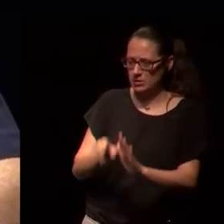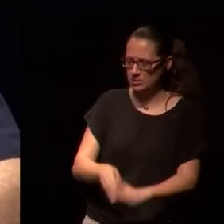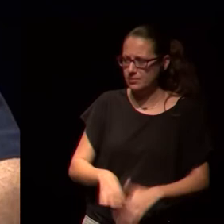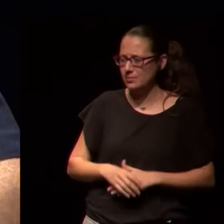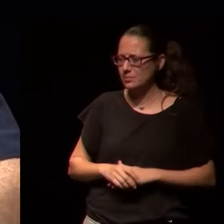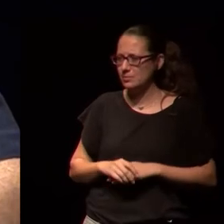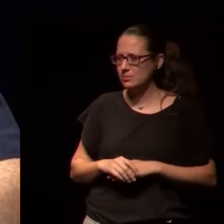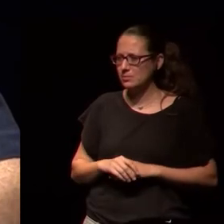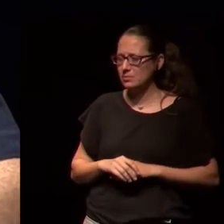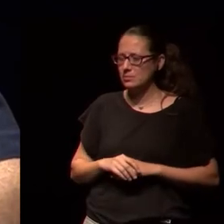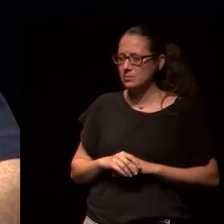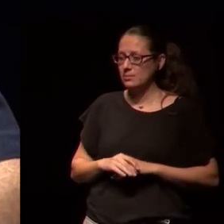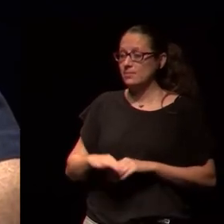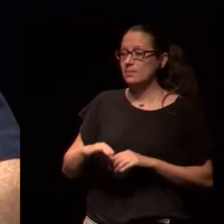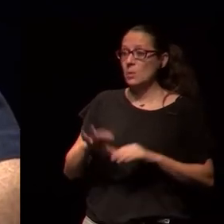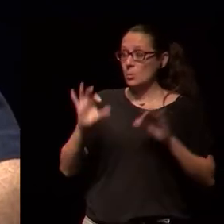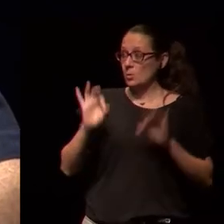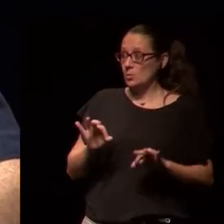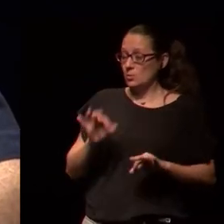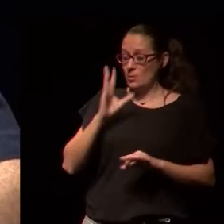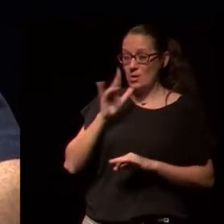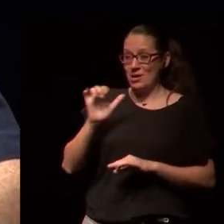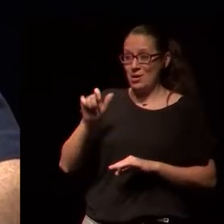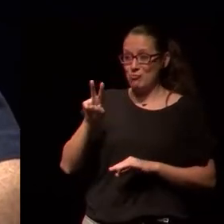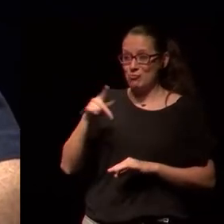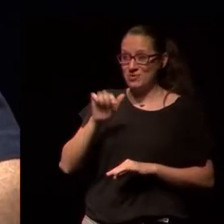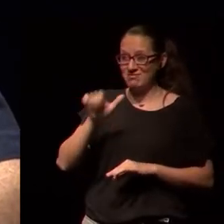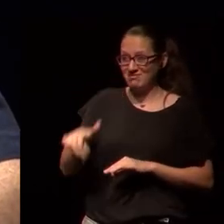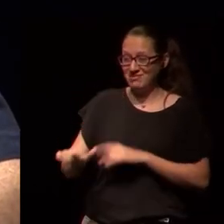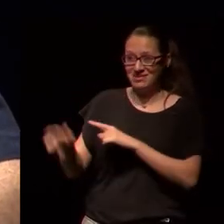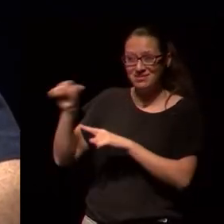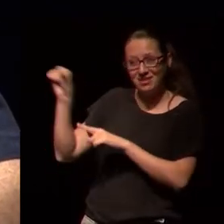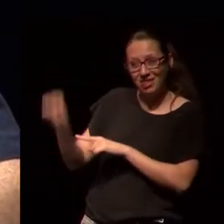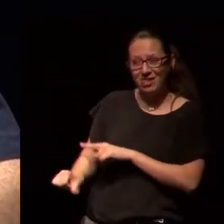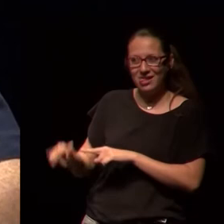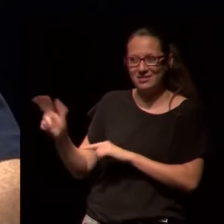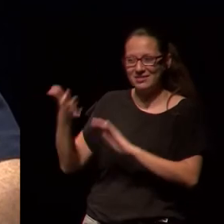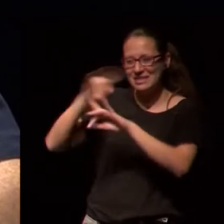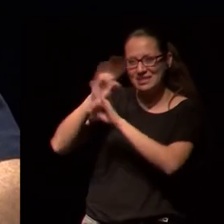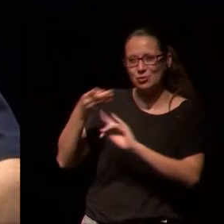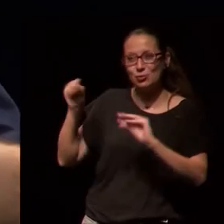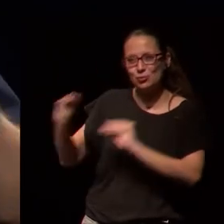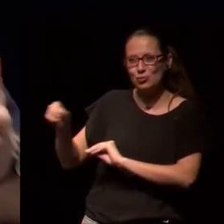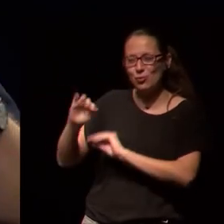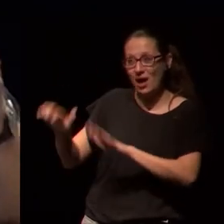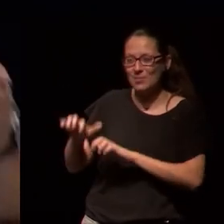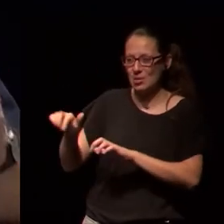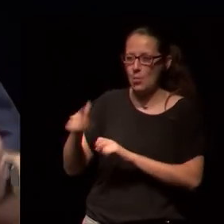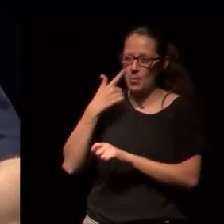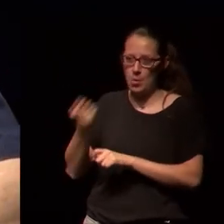Un poco parecido a lo que acaba de hacer Eugene al describir su aprendizaje. Yo creo que